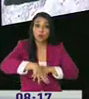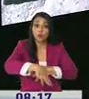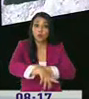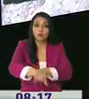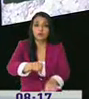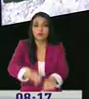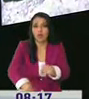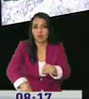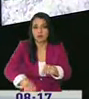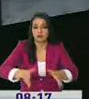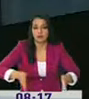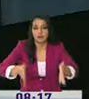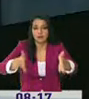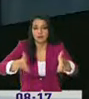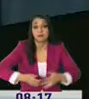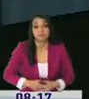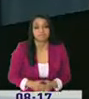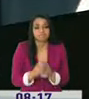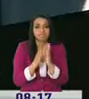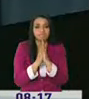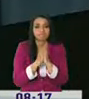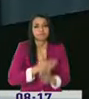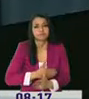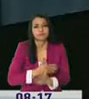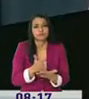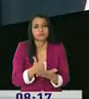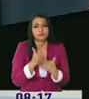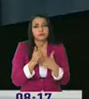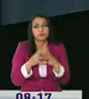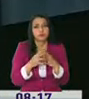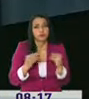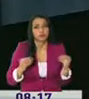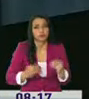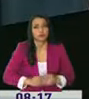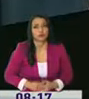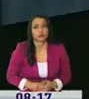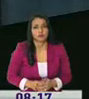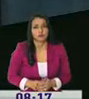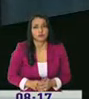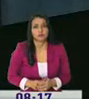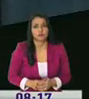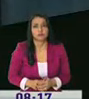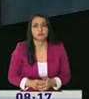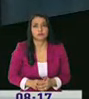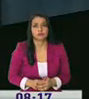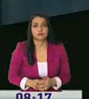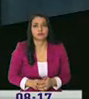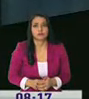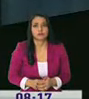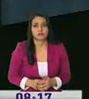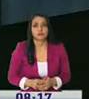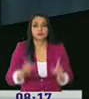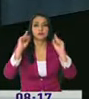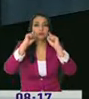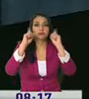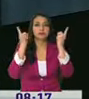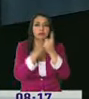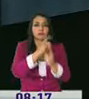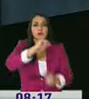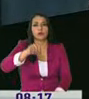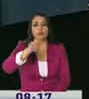daña el pavimento. Así que por favor, la intervención, la ayuda necesaria. Sector de San Juan, donde allá siempre pasa algún